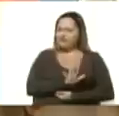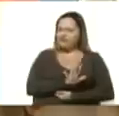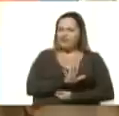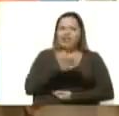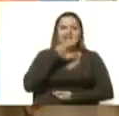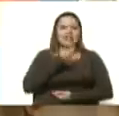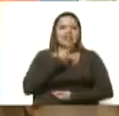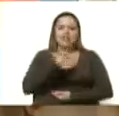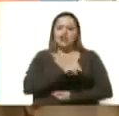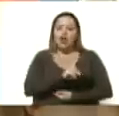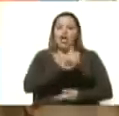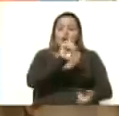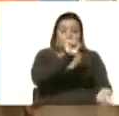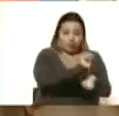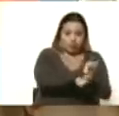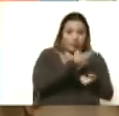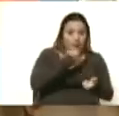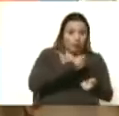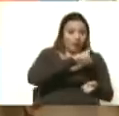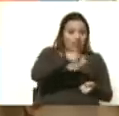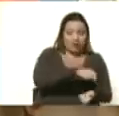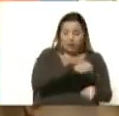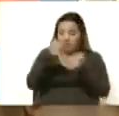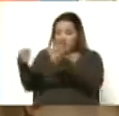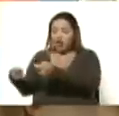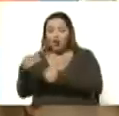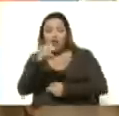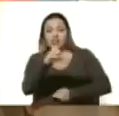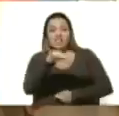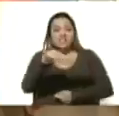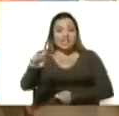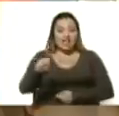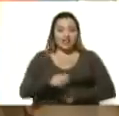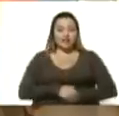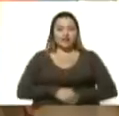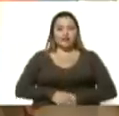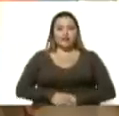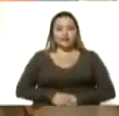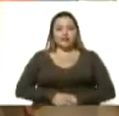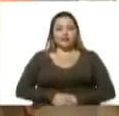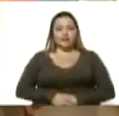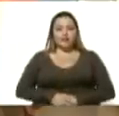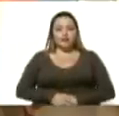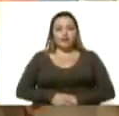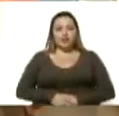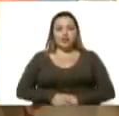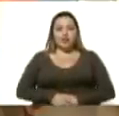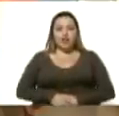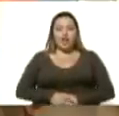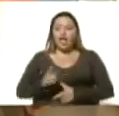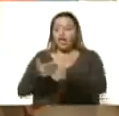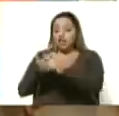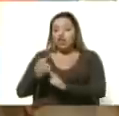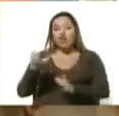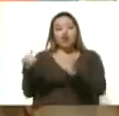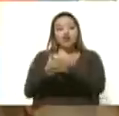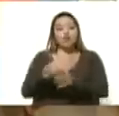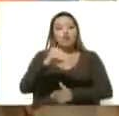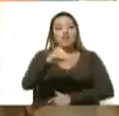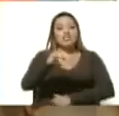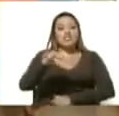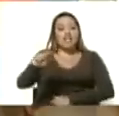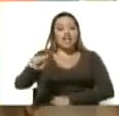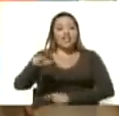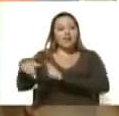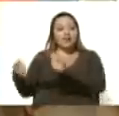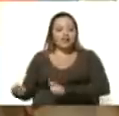CIA, posteriormente la CIA, según Tito Viloria y Maggi Cumare, se los habían dejado a los